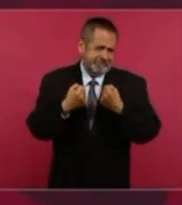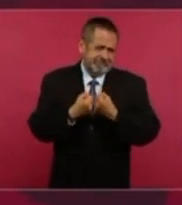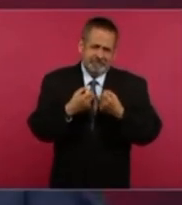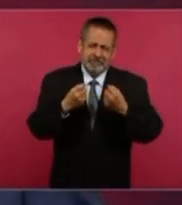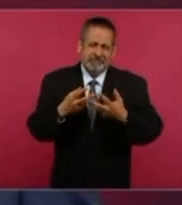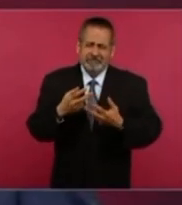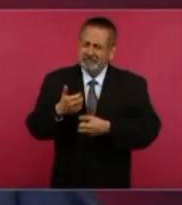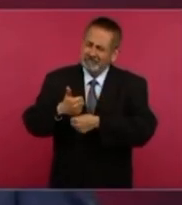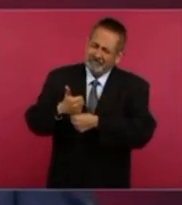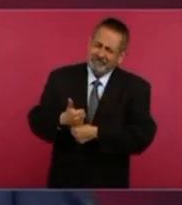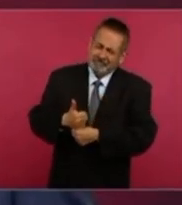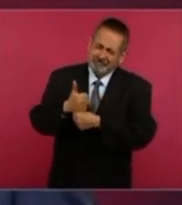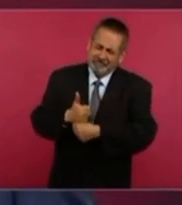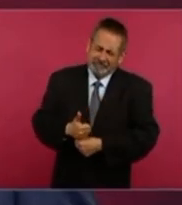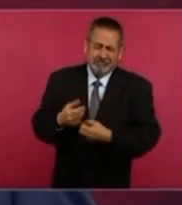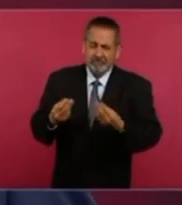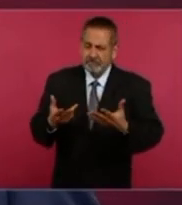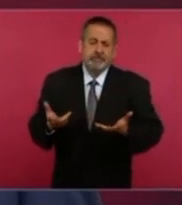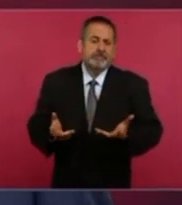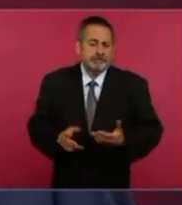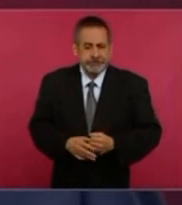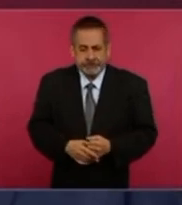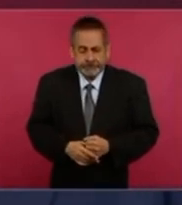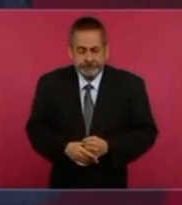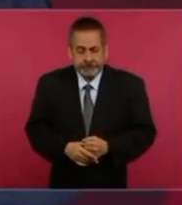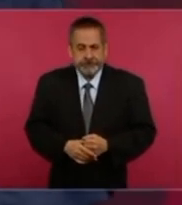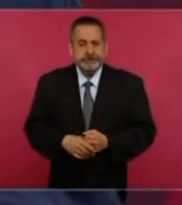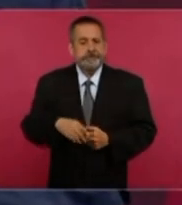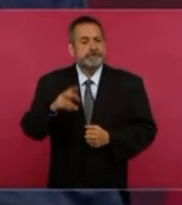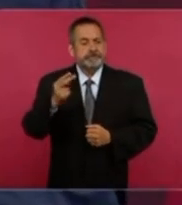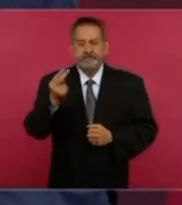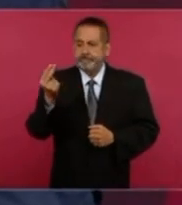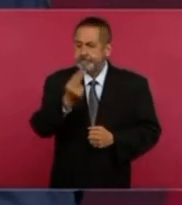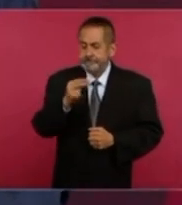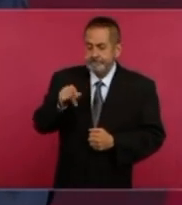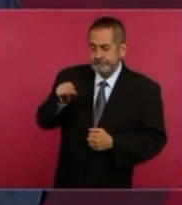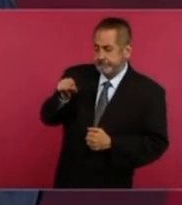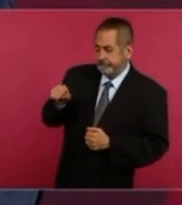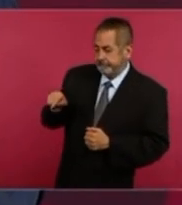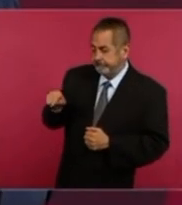mucho sufrimiento. Entonces tenemos que